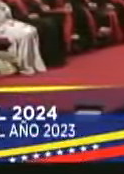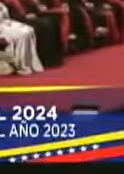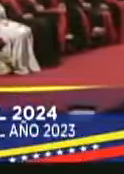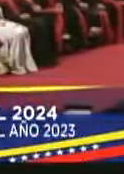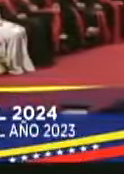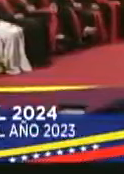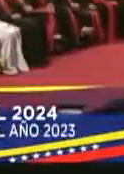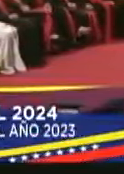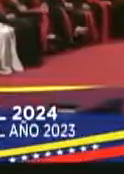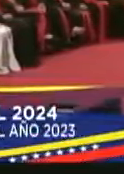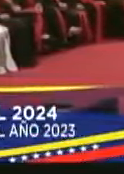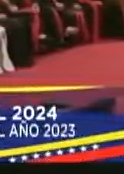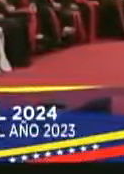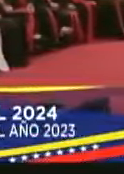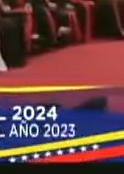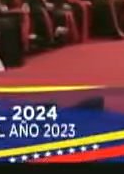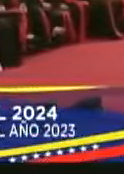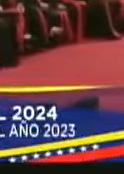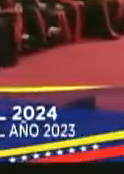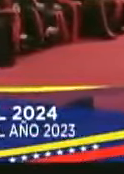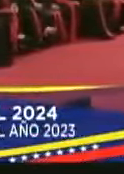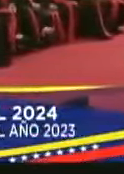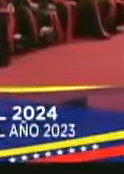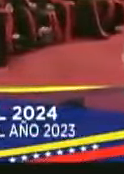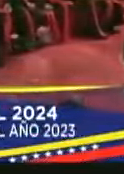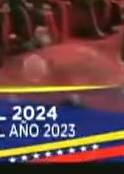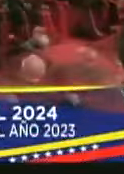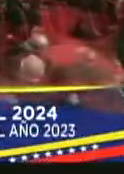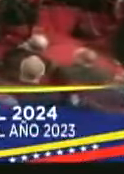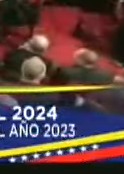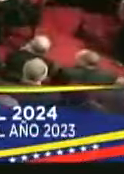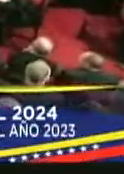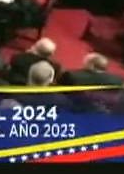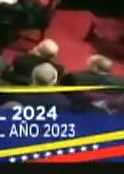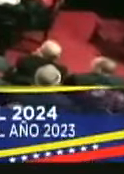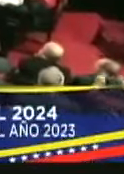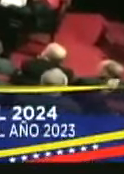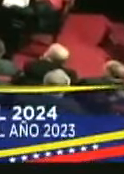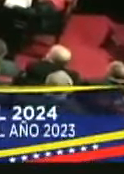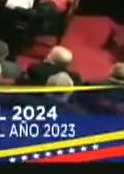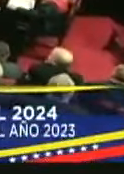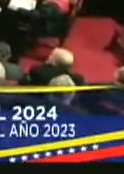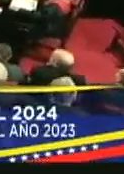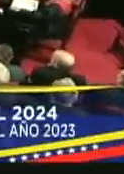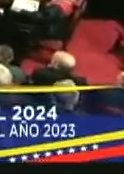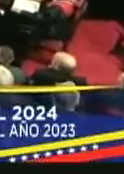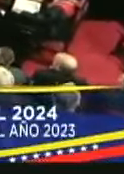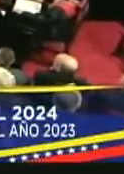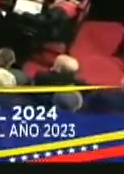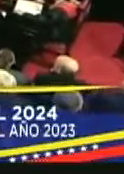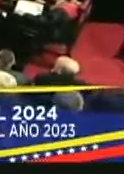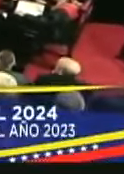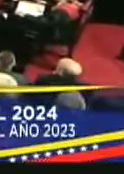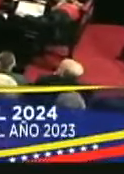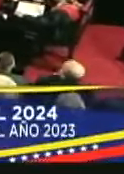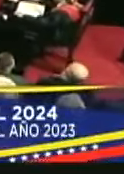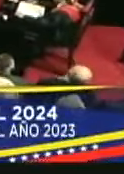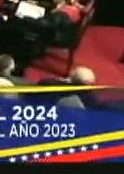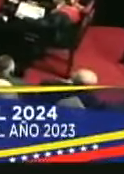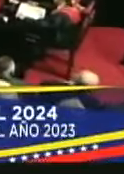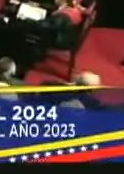Fuerza Armada Nacional Bolivariana. Así como bajo la modalidad de videoconferencia, los jueces y las juezas de las